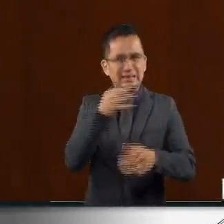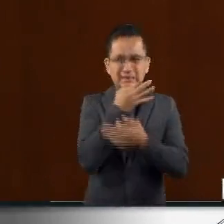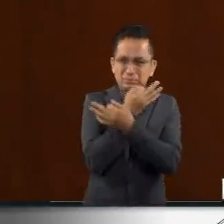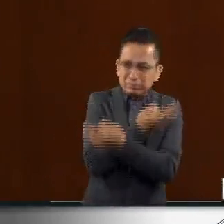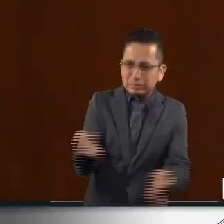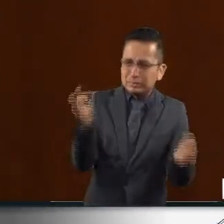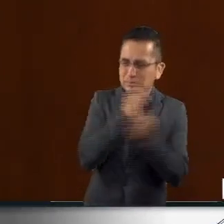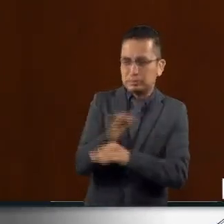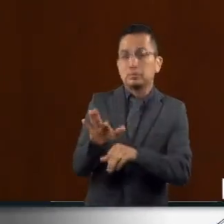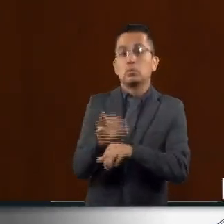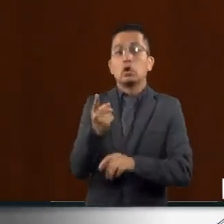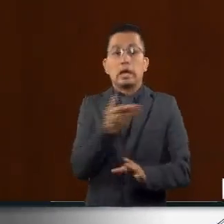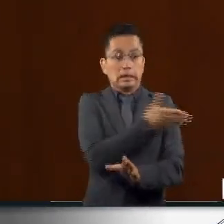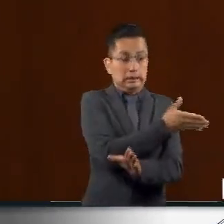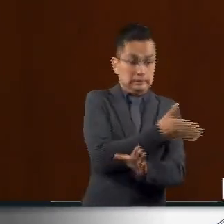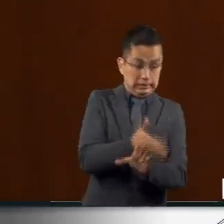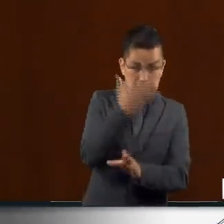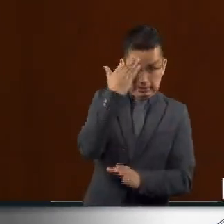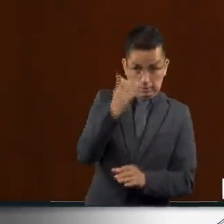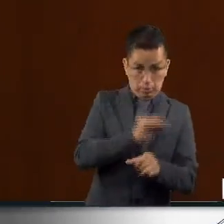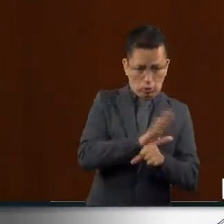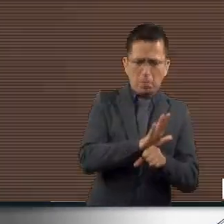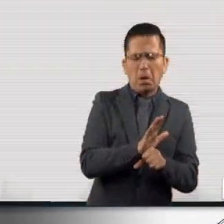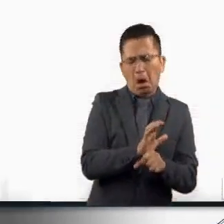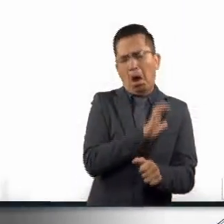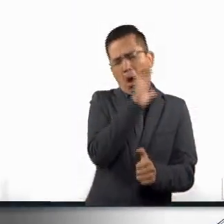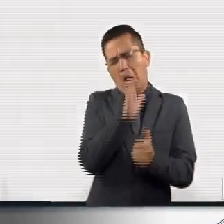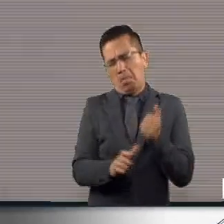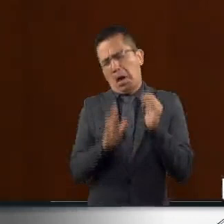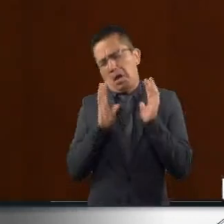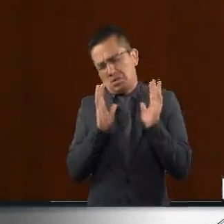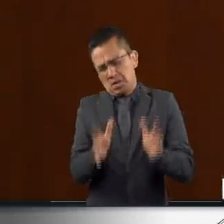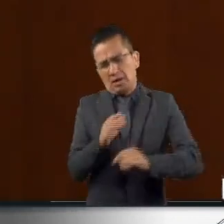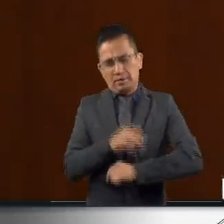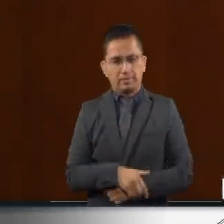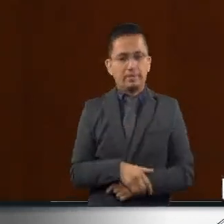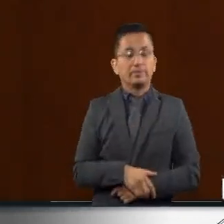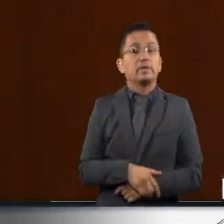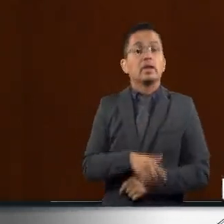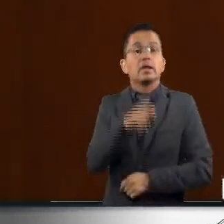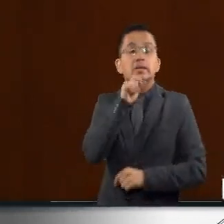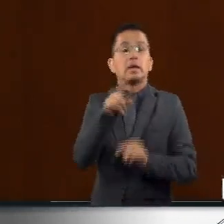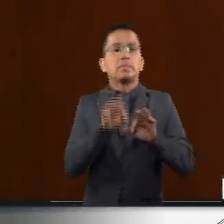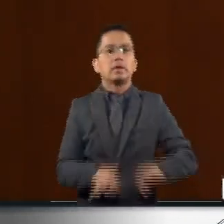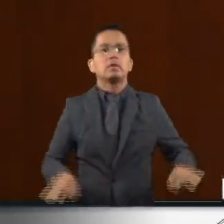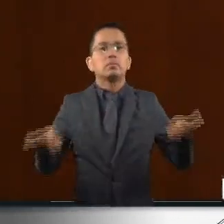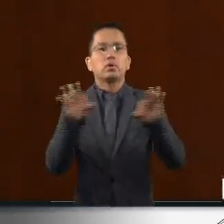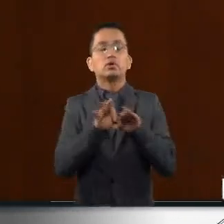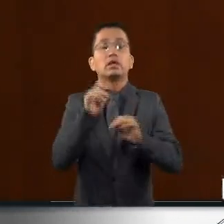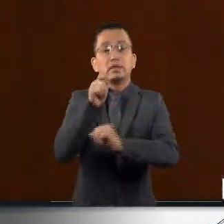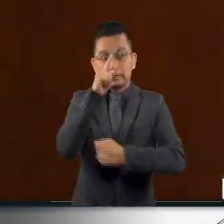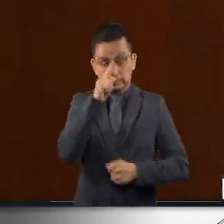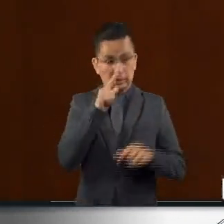pandemia, ha menguado enormemente la pandemia. Es importante reforzar los proyectos